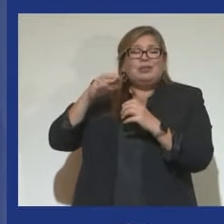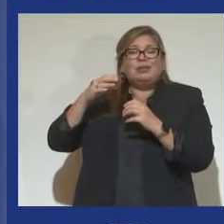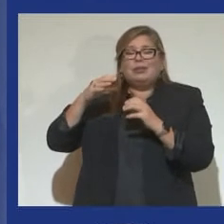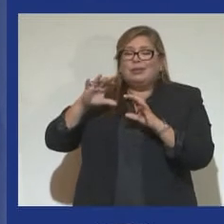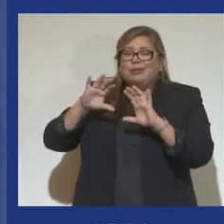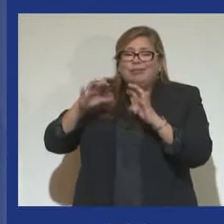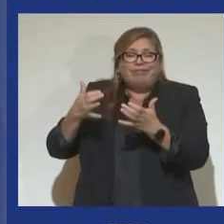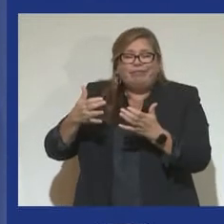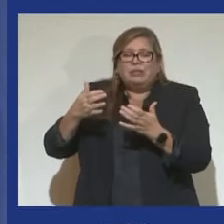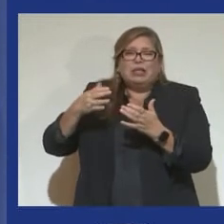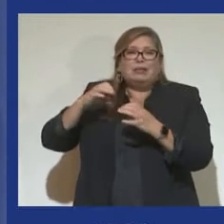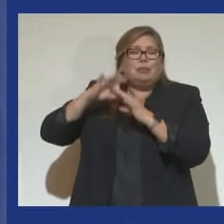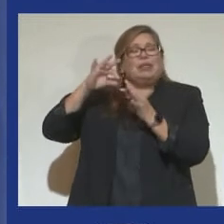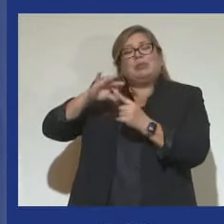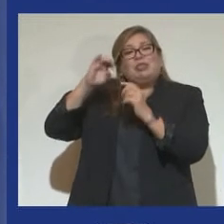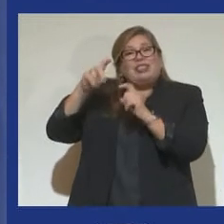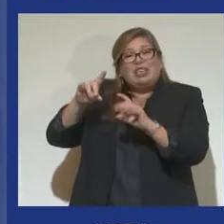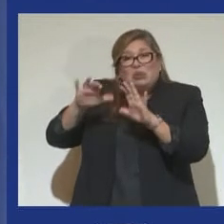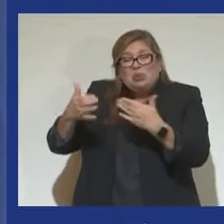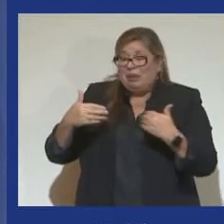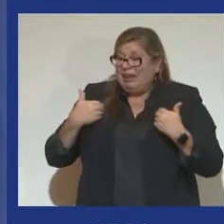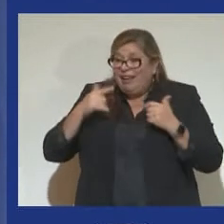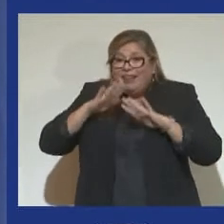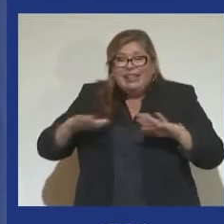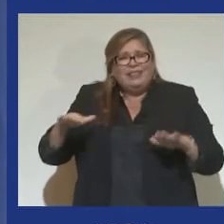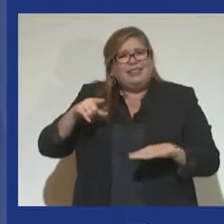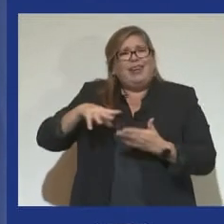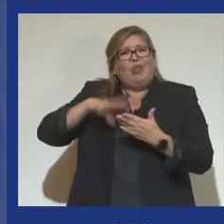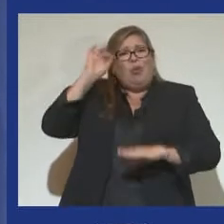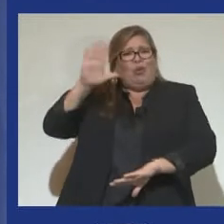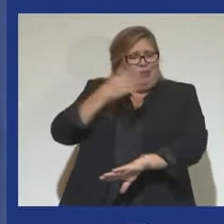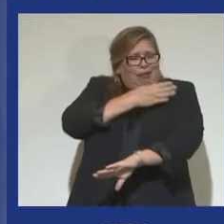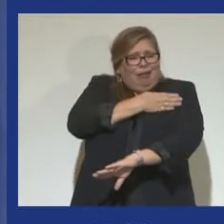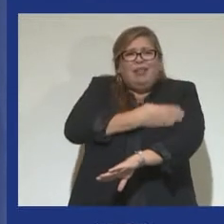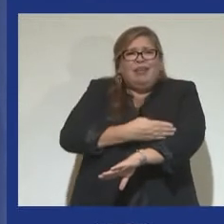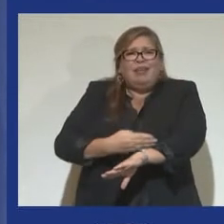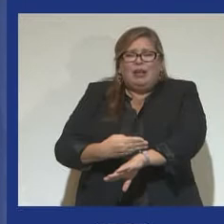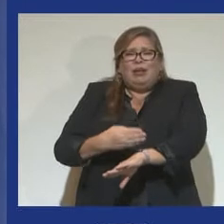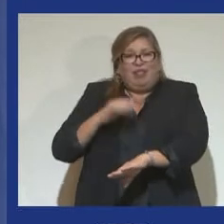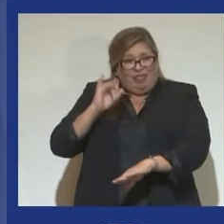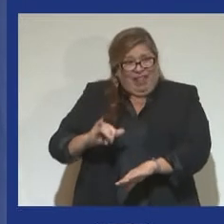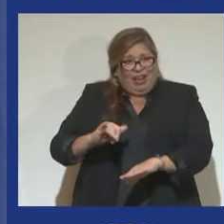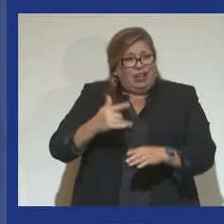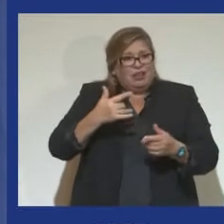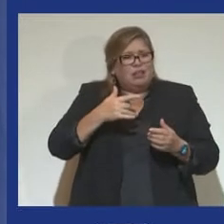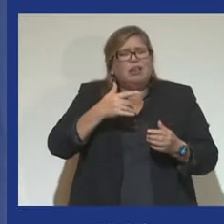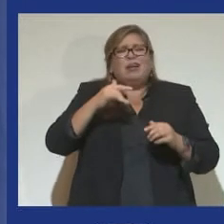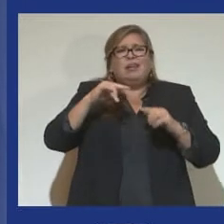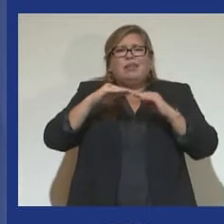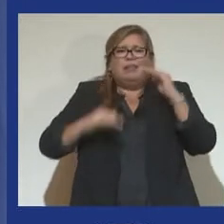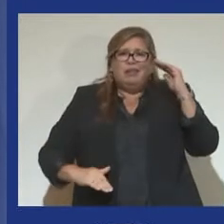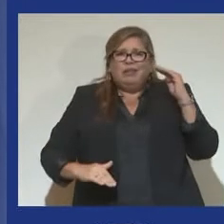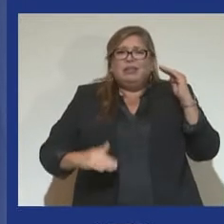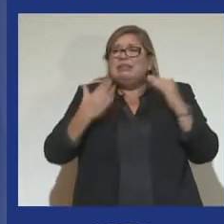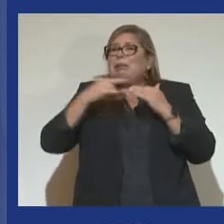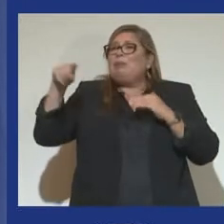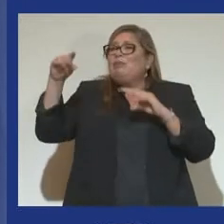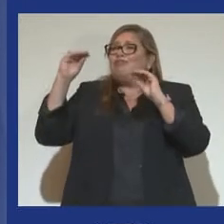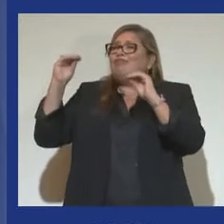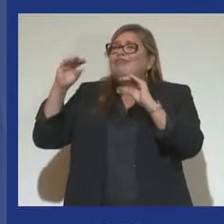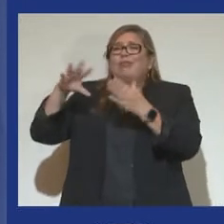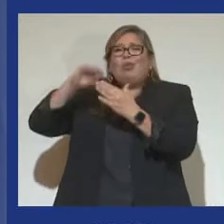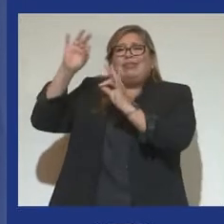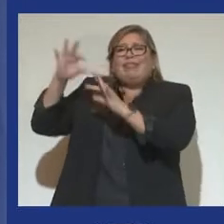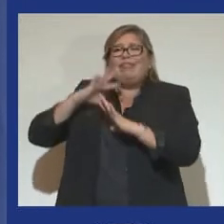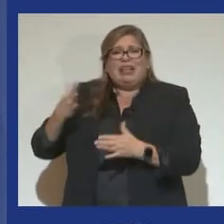niños jóvenes niños adoptados con este dinero queremos resolver estas inequidades queremos resolver las